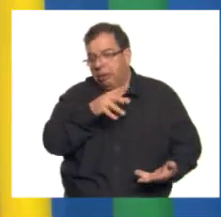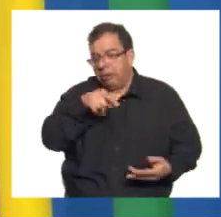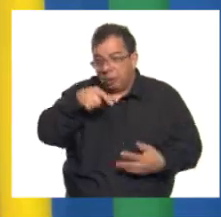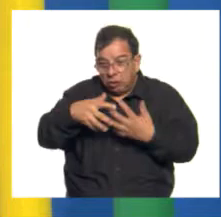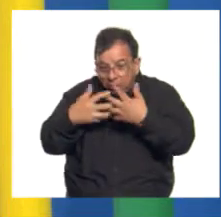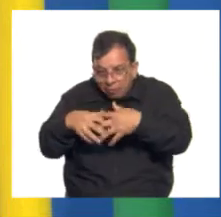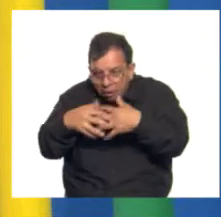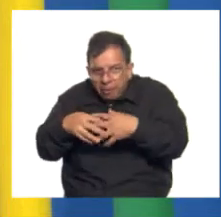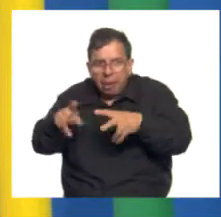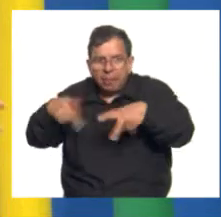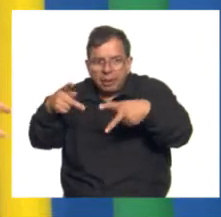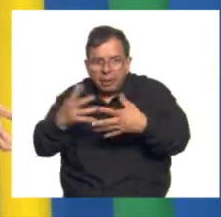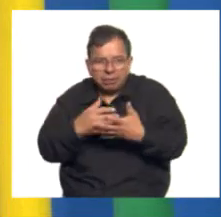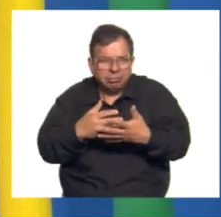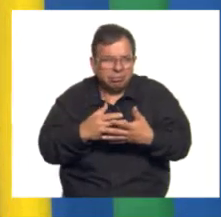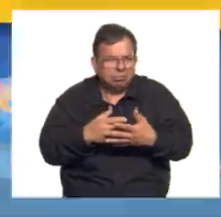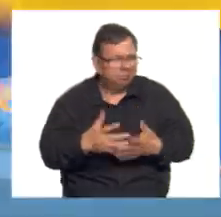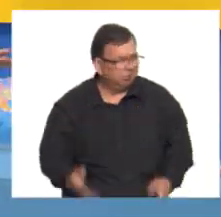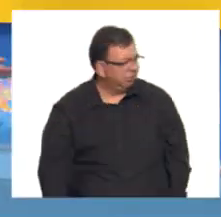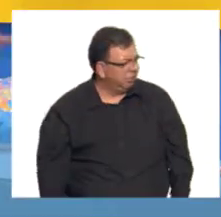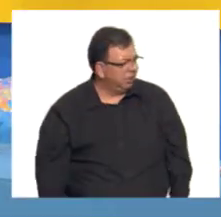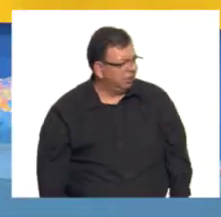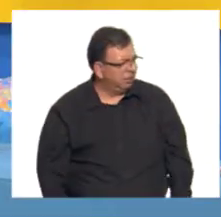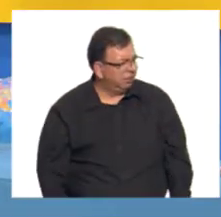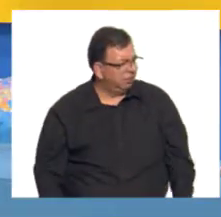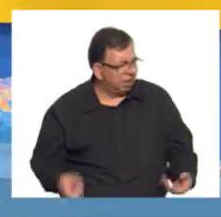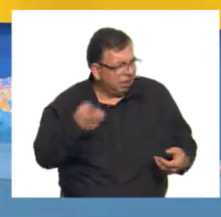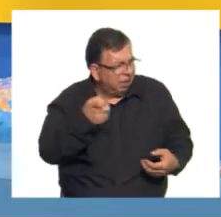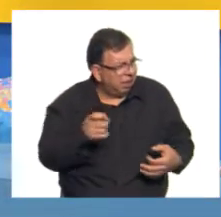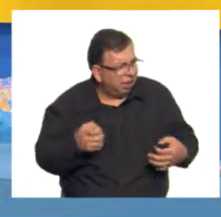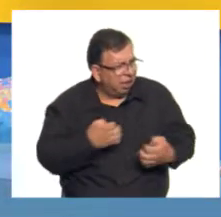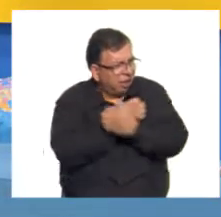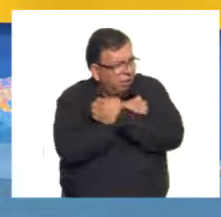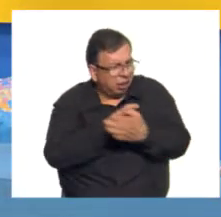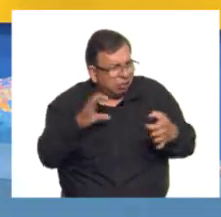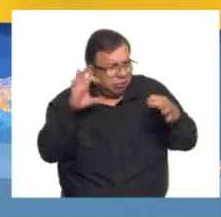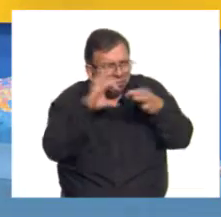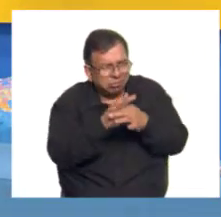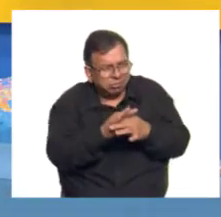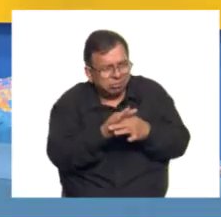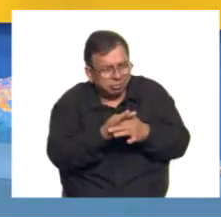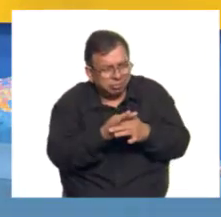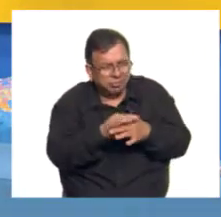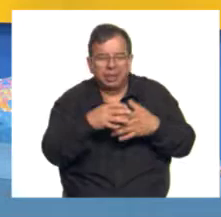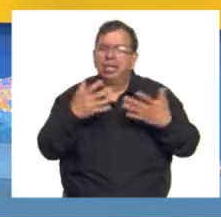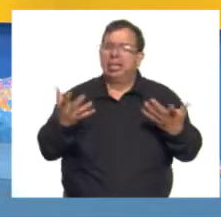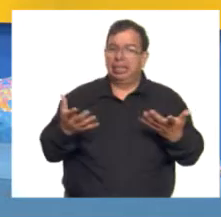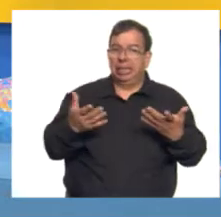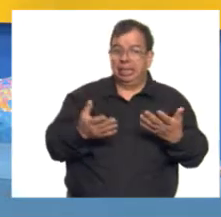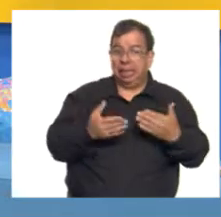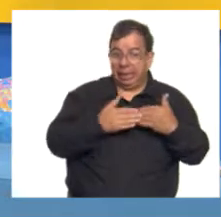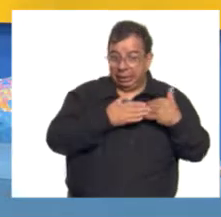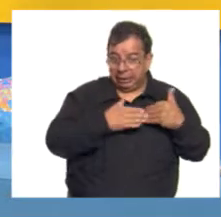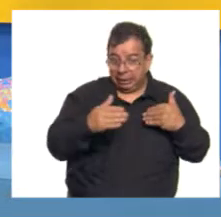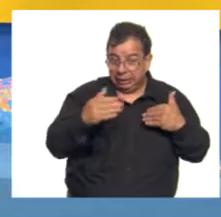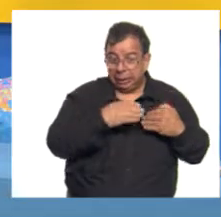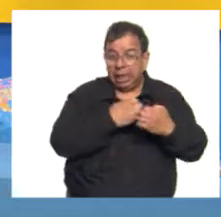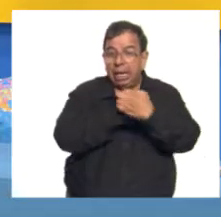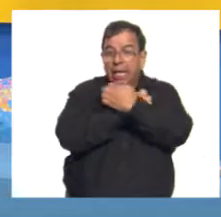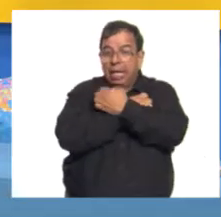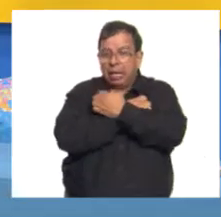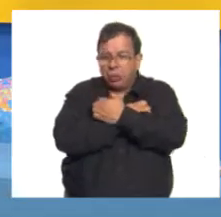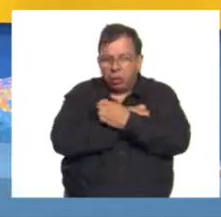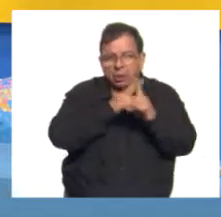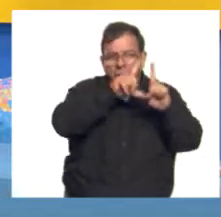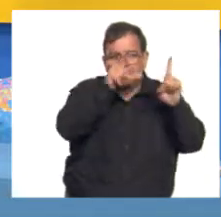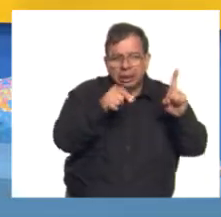¿Y eso qué tiene que ver con la educación? Pues que durante este periodo, la educación nacional se orientó a inculcar